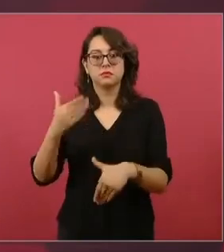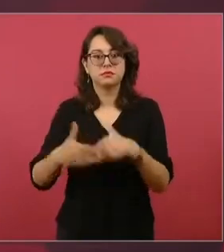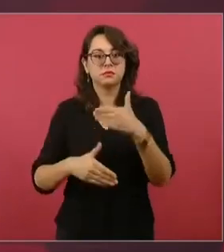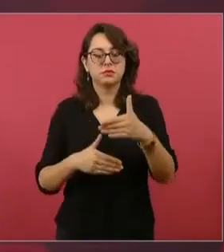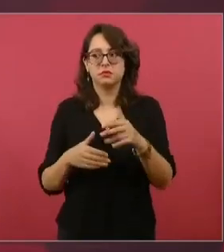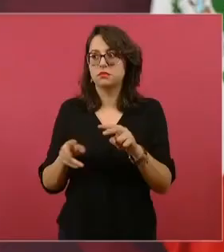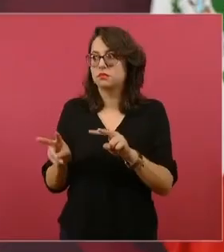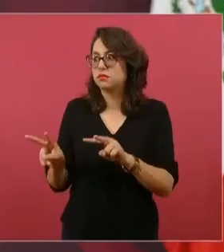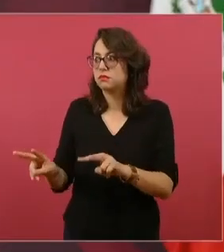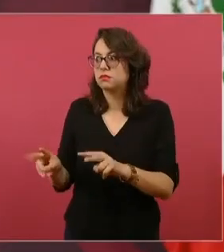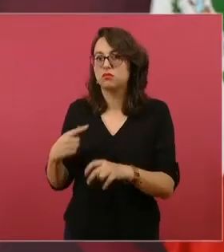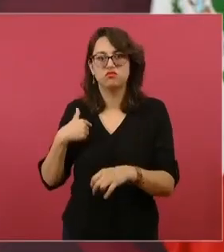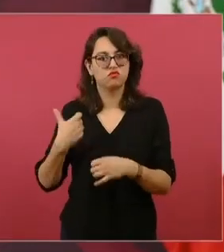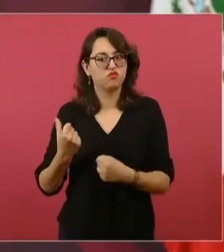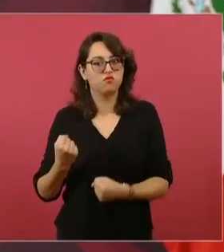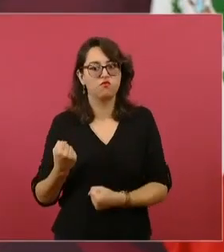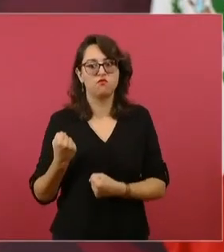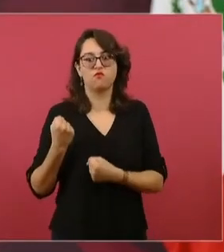cúpula